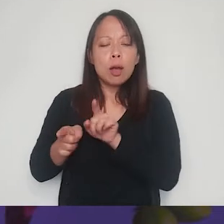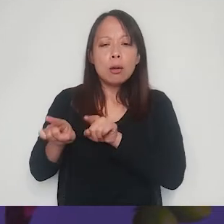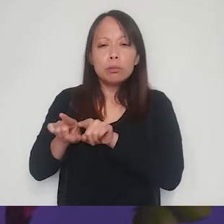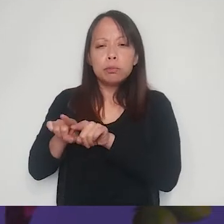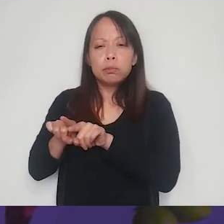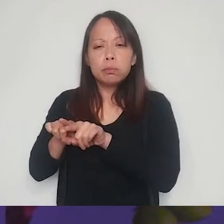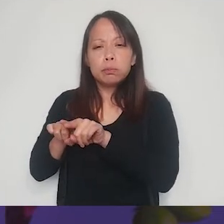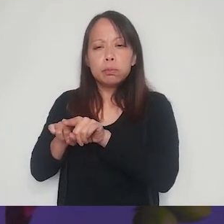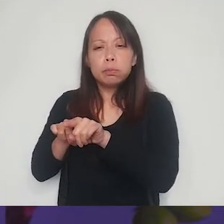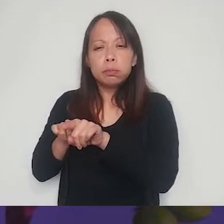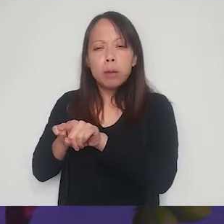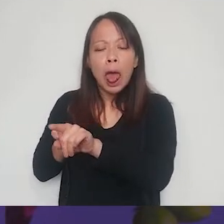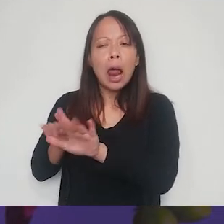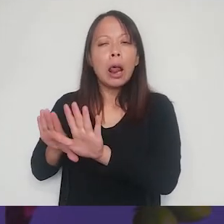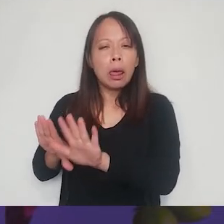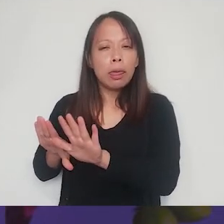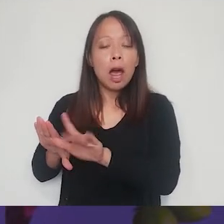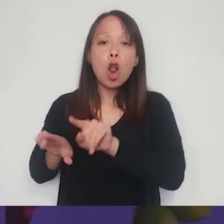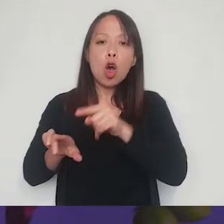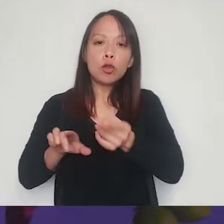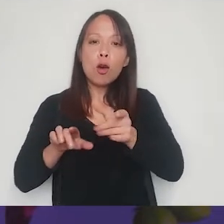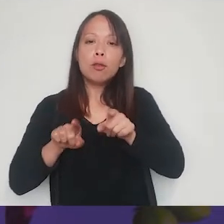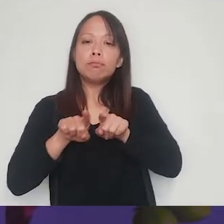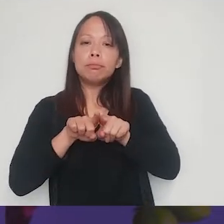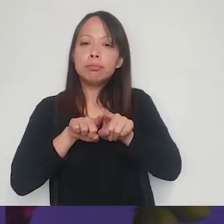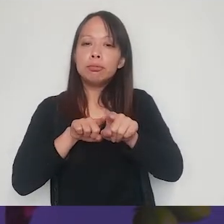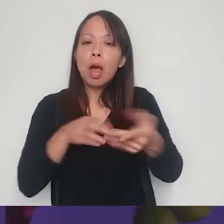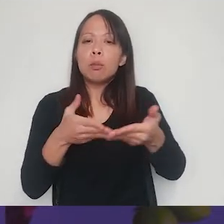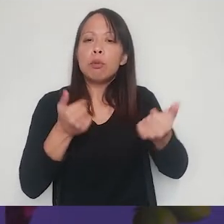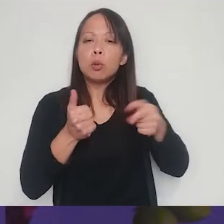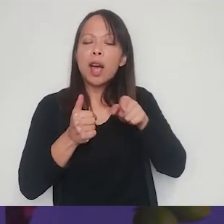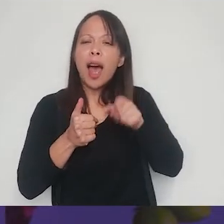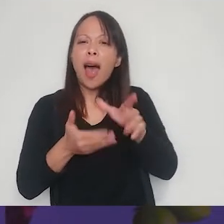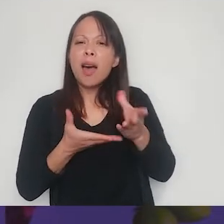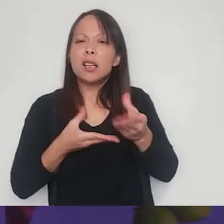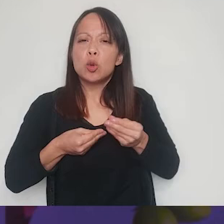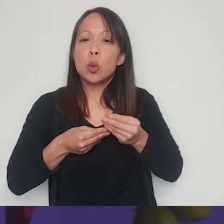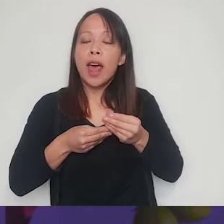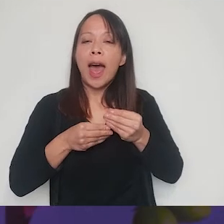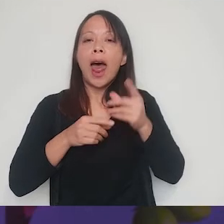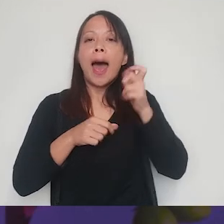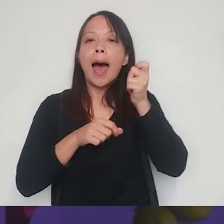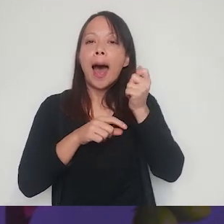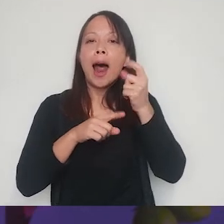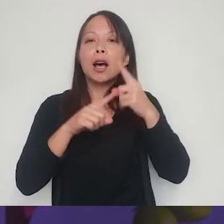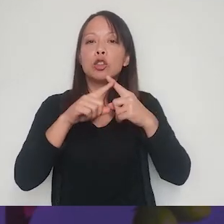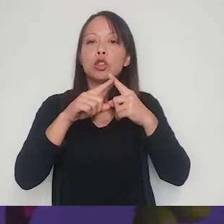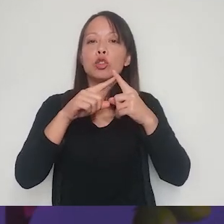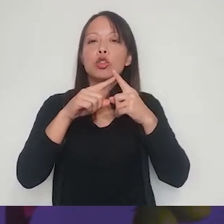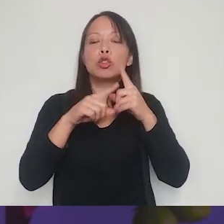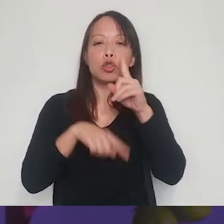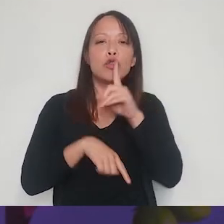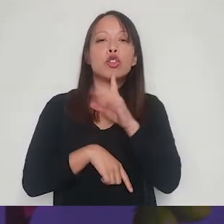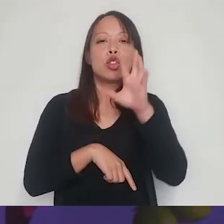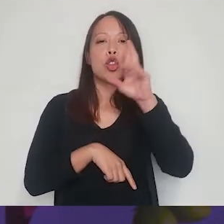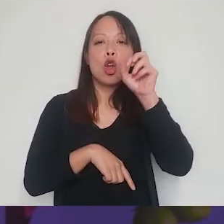haber promovido mayor velocidad de la transcripción. Y decidimos usar inhibidores de desacetilasas de histonas como la tricostatina A o